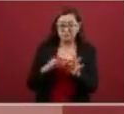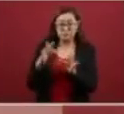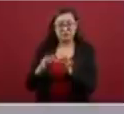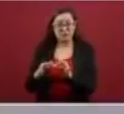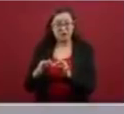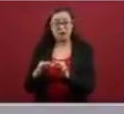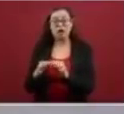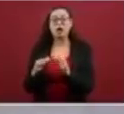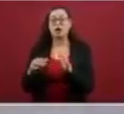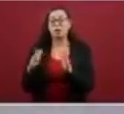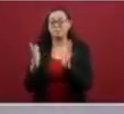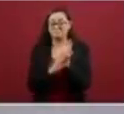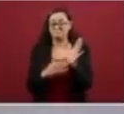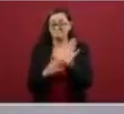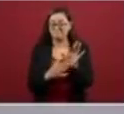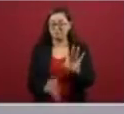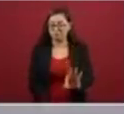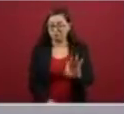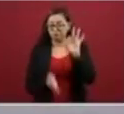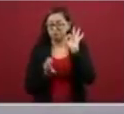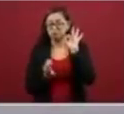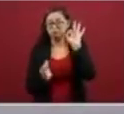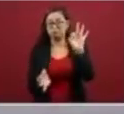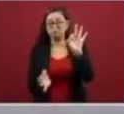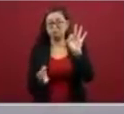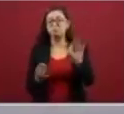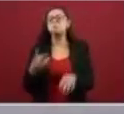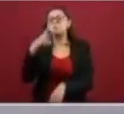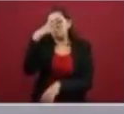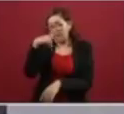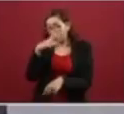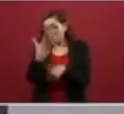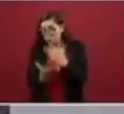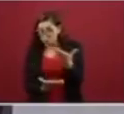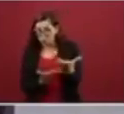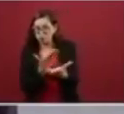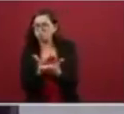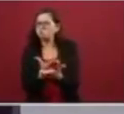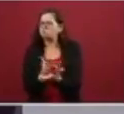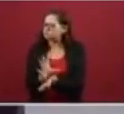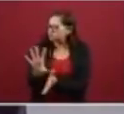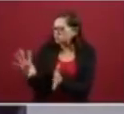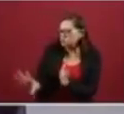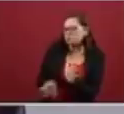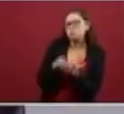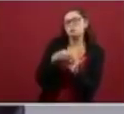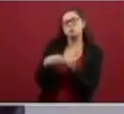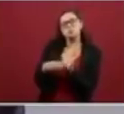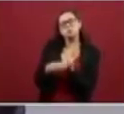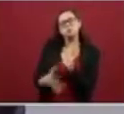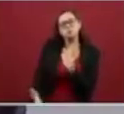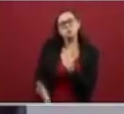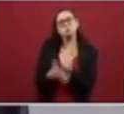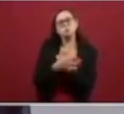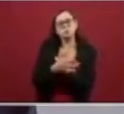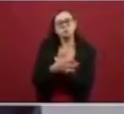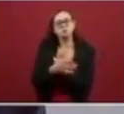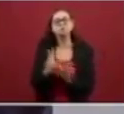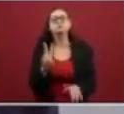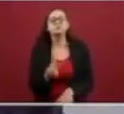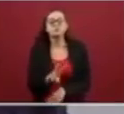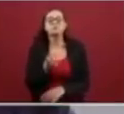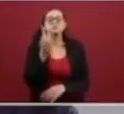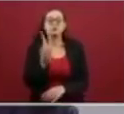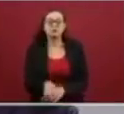miembros adoptaron la propuesta nuestra, la propuesta mexicana, de atender